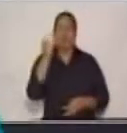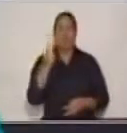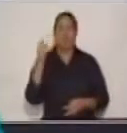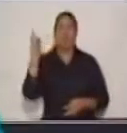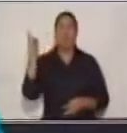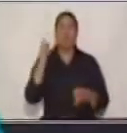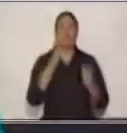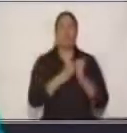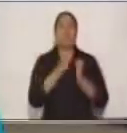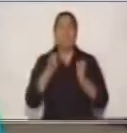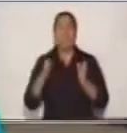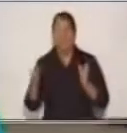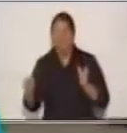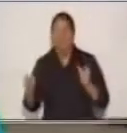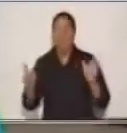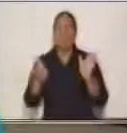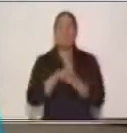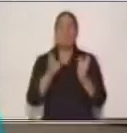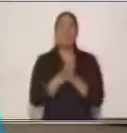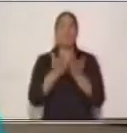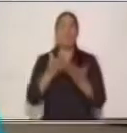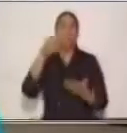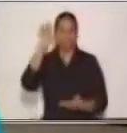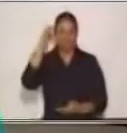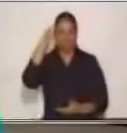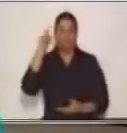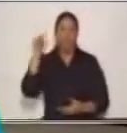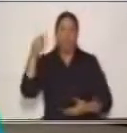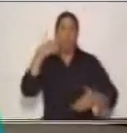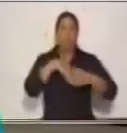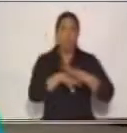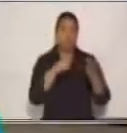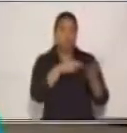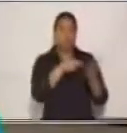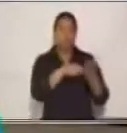de Guatemala. Dentro de ella encontramos también derechos.